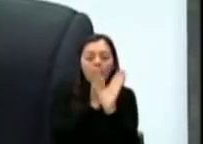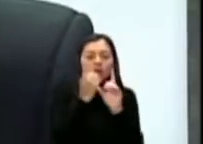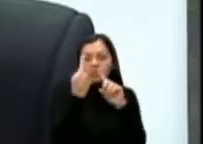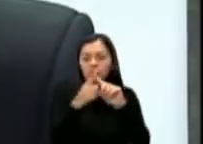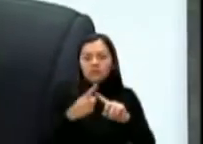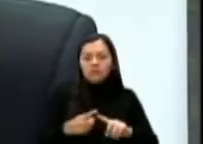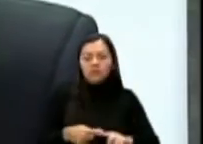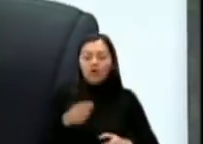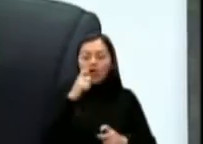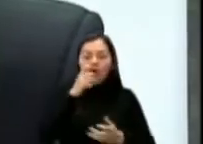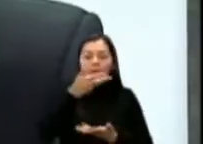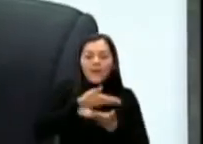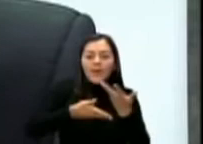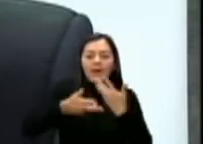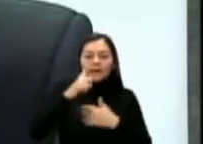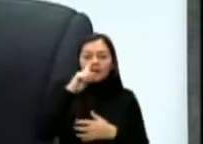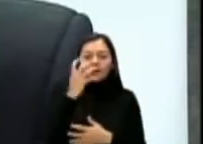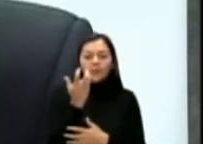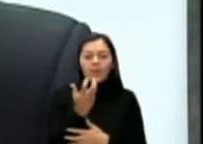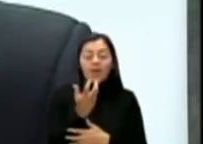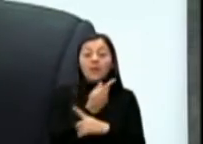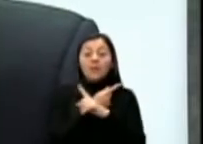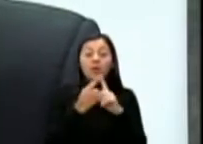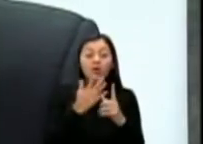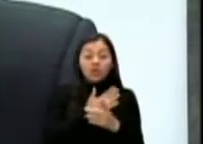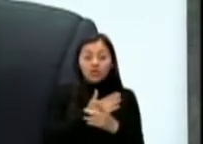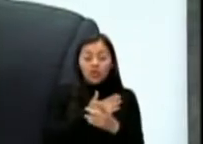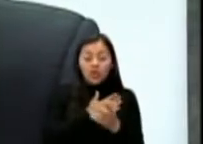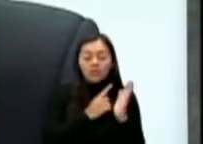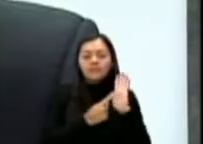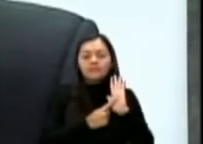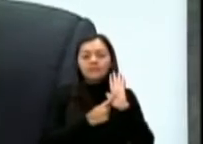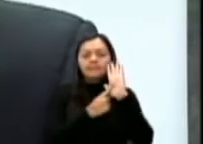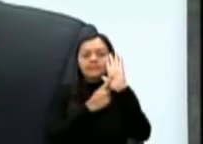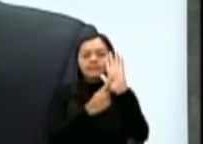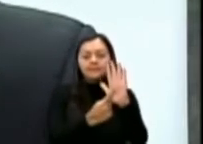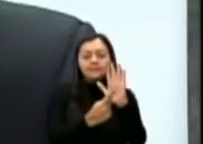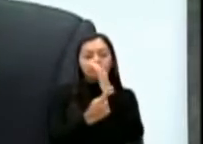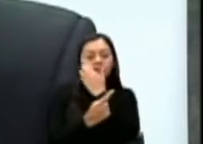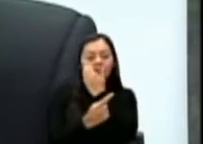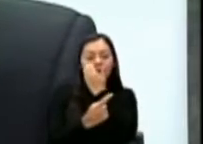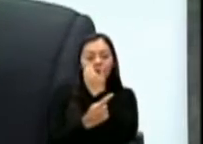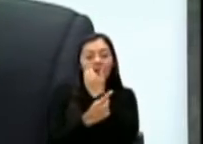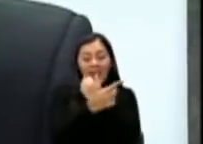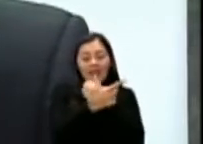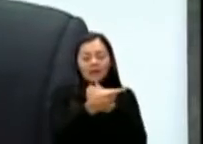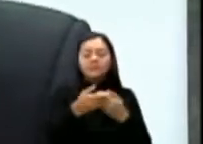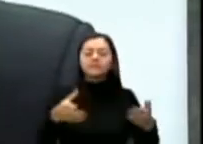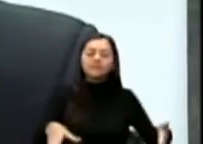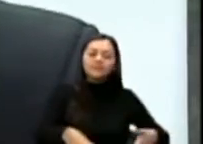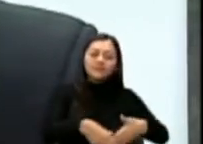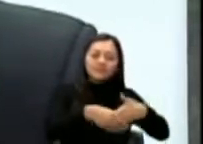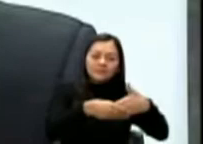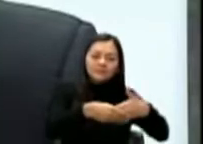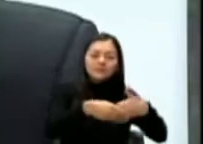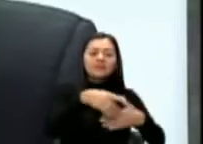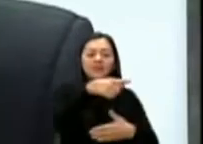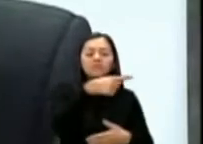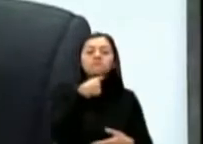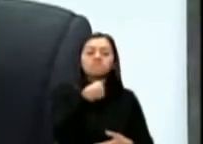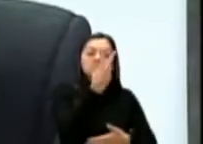y me presentaba me presentaba a ella a su nuera y una niña de 14